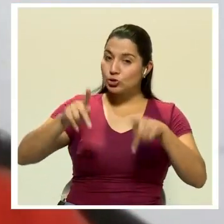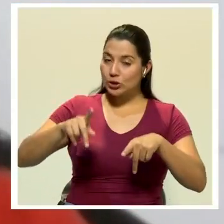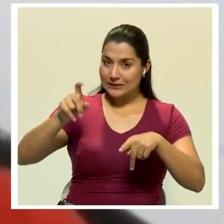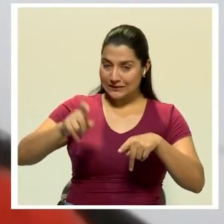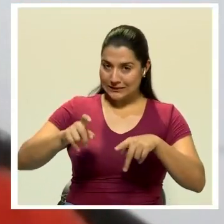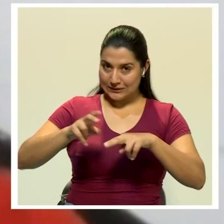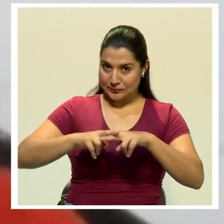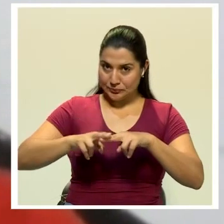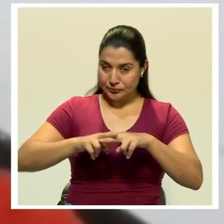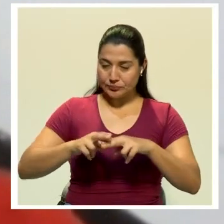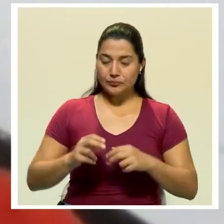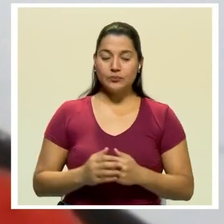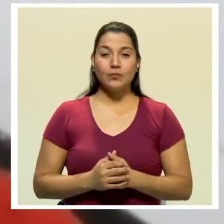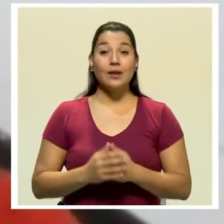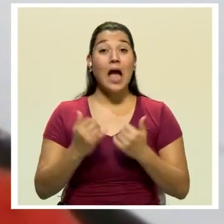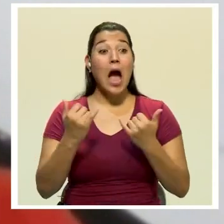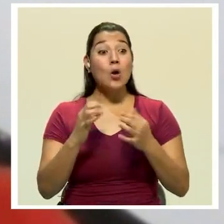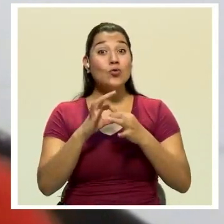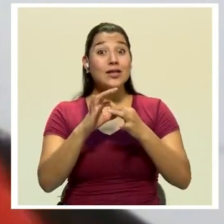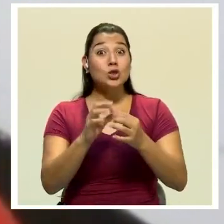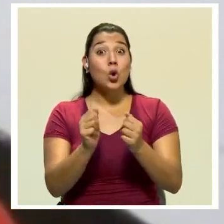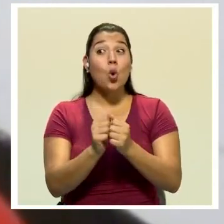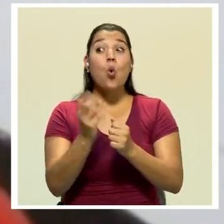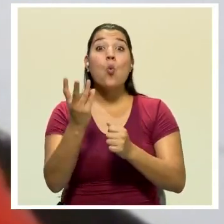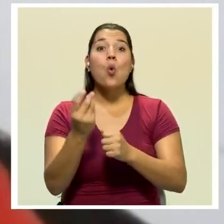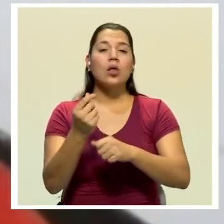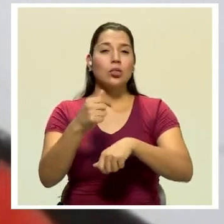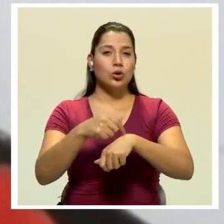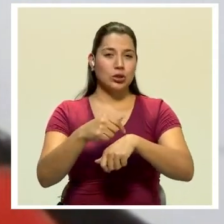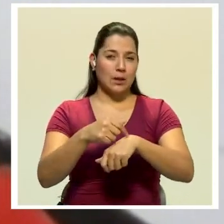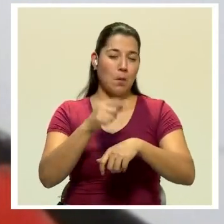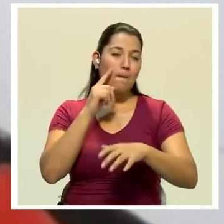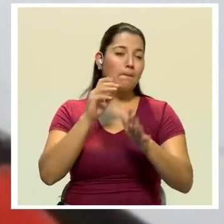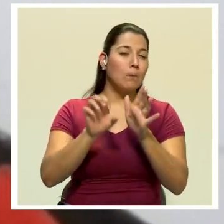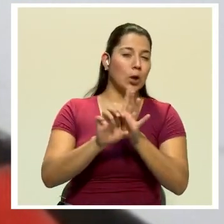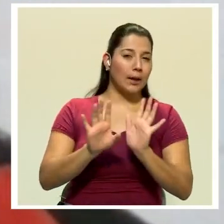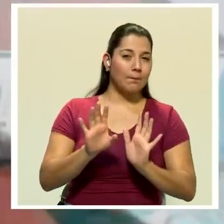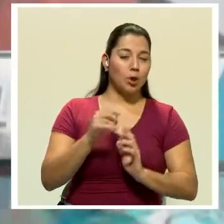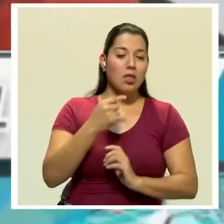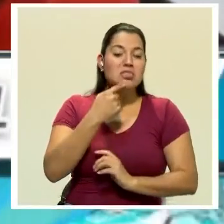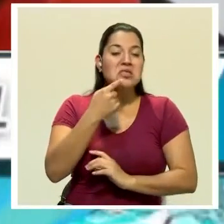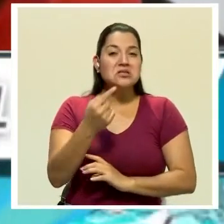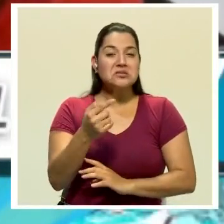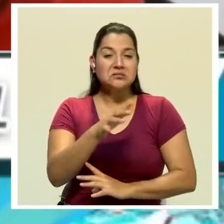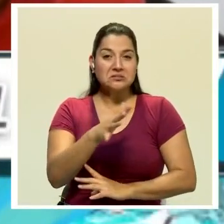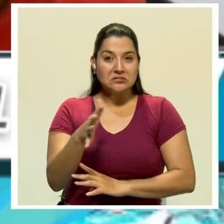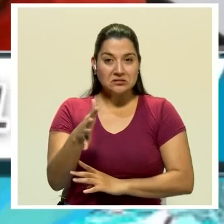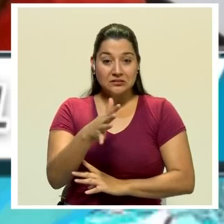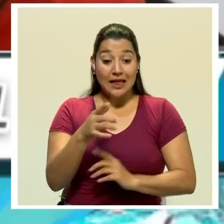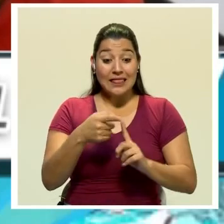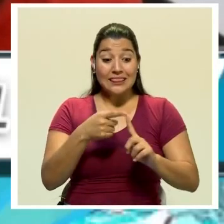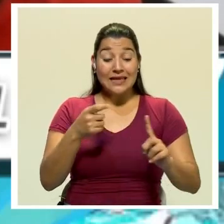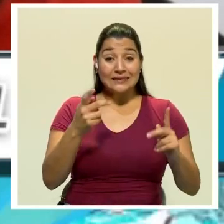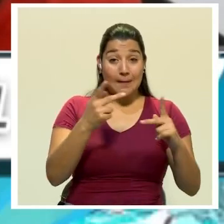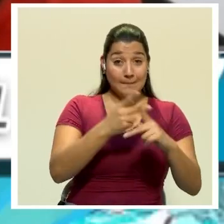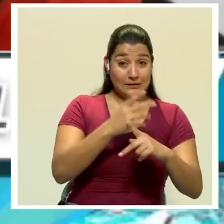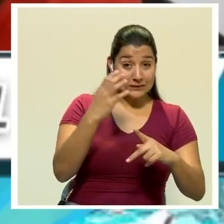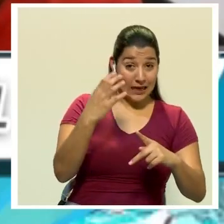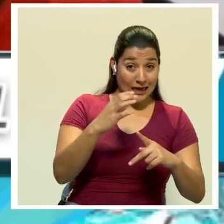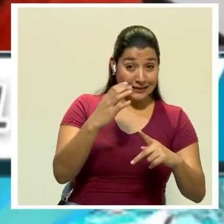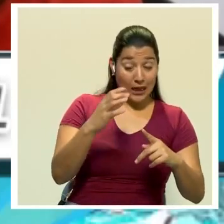En materia de tiempos, creo que, por ejemplo, como para darle una noción, de Paraíso